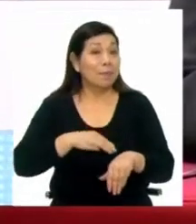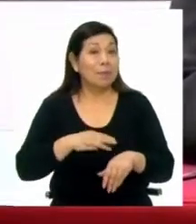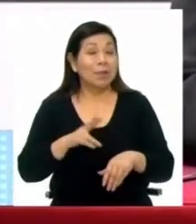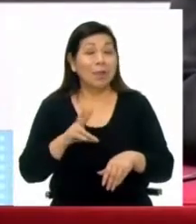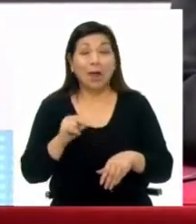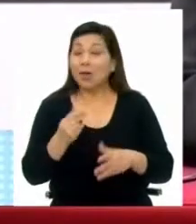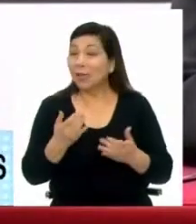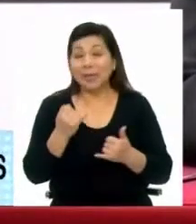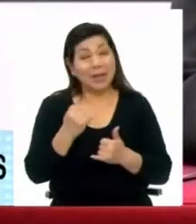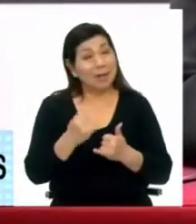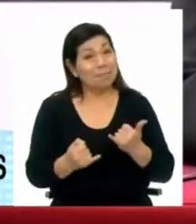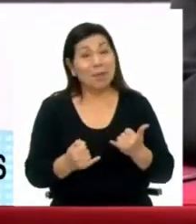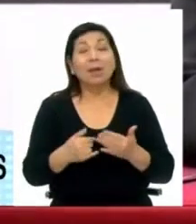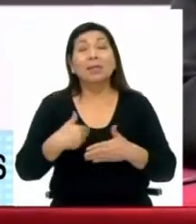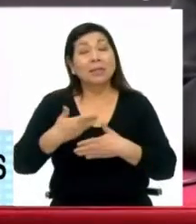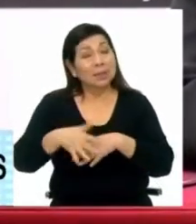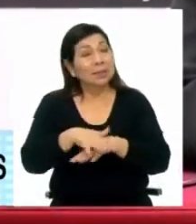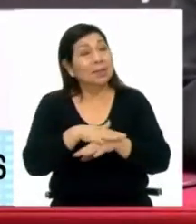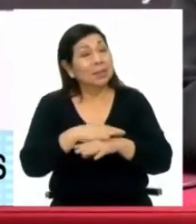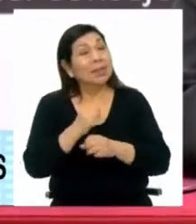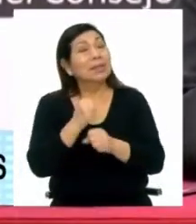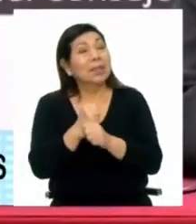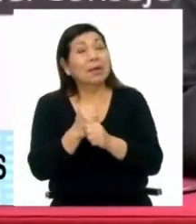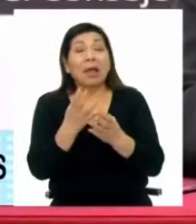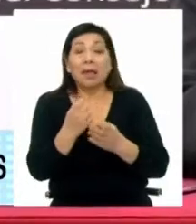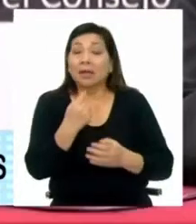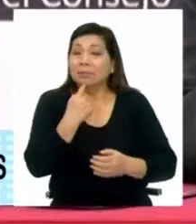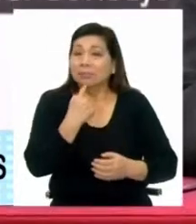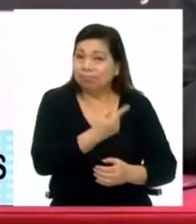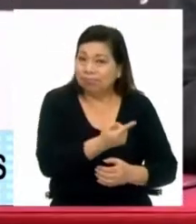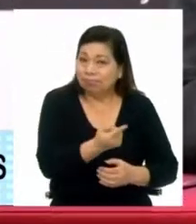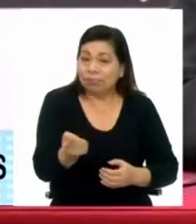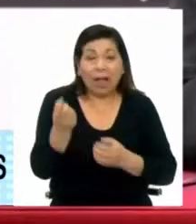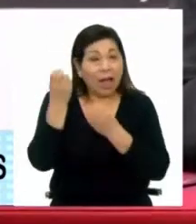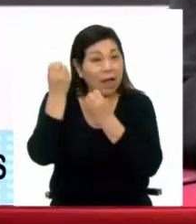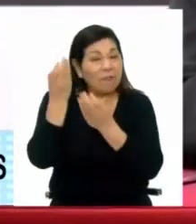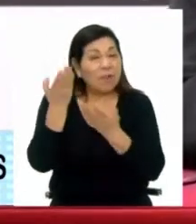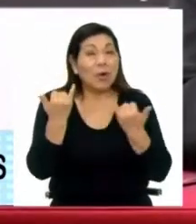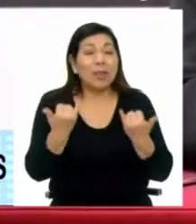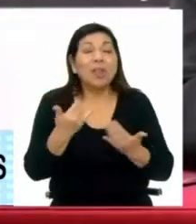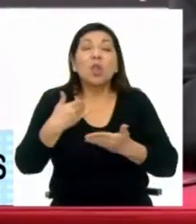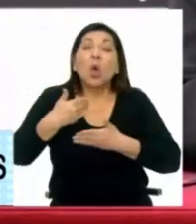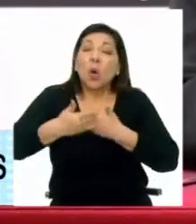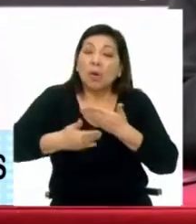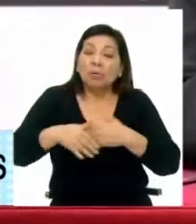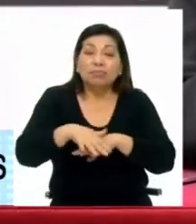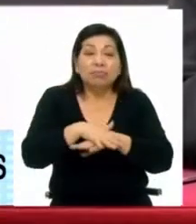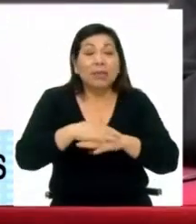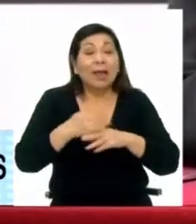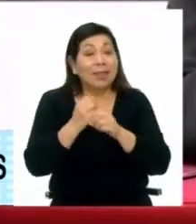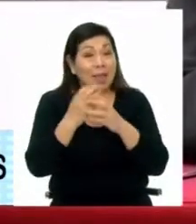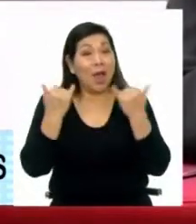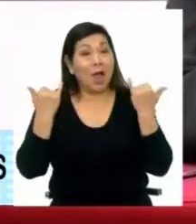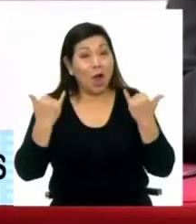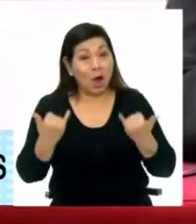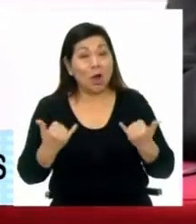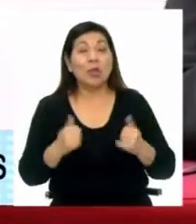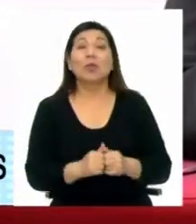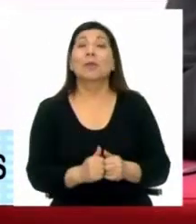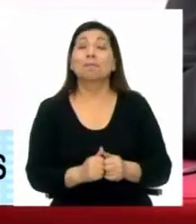no concluye, seguimos, pero queríamos nosotros informarles de estos avances que hemos tenido el día de